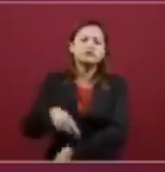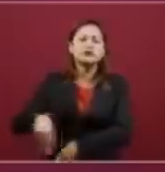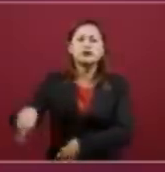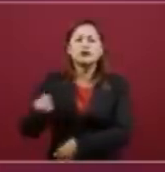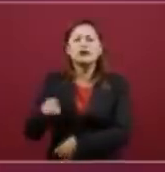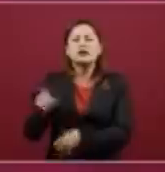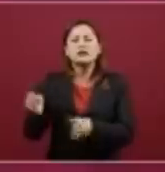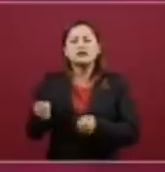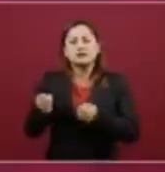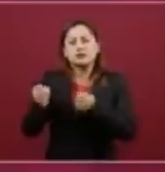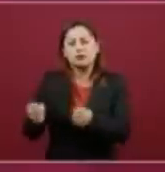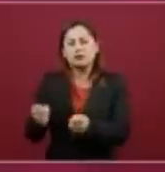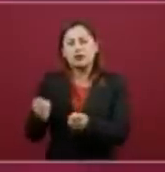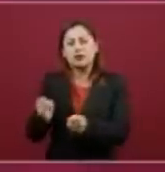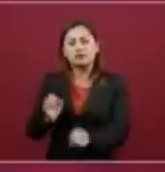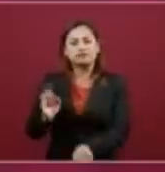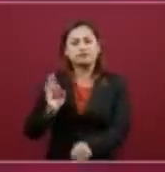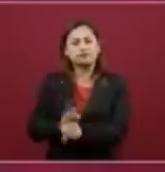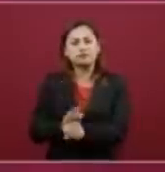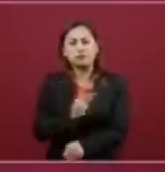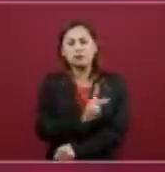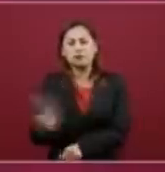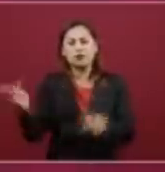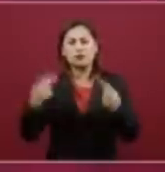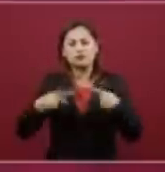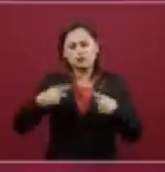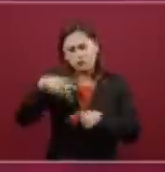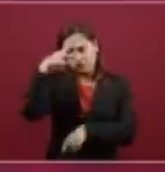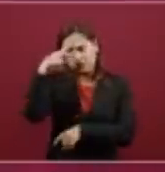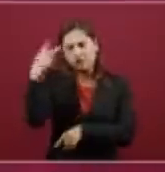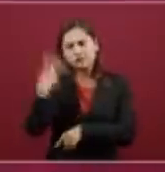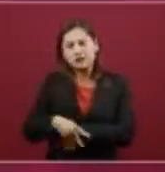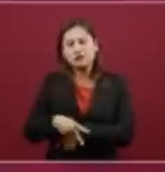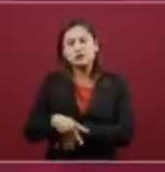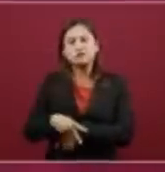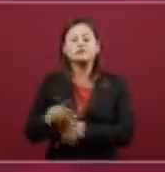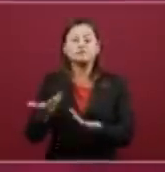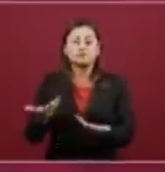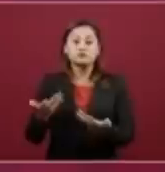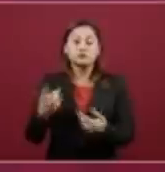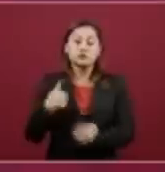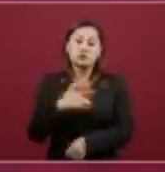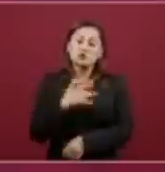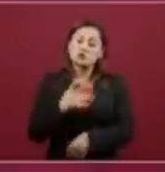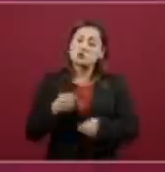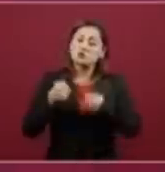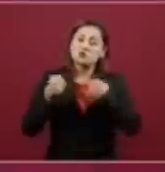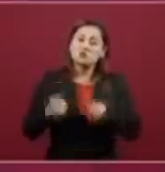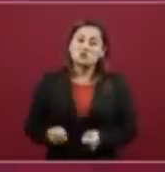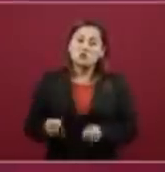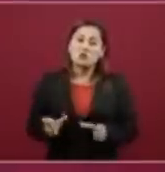los ciudadanos, la Guardia Nacional va a permitir tener una mayor eficacia y capacidad de respuesta para